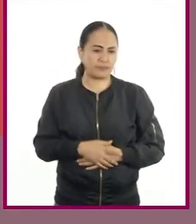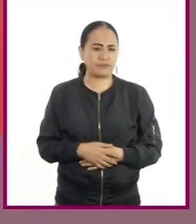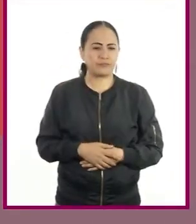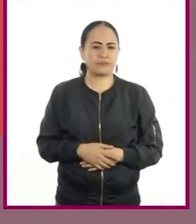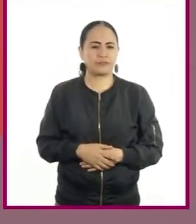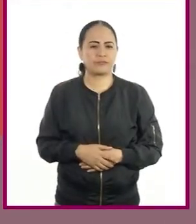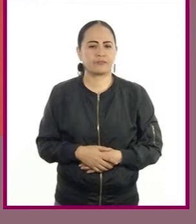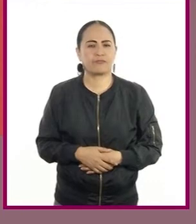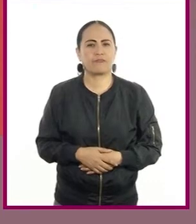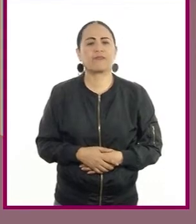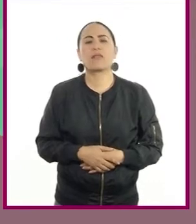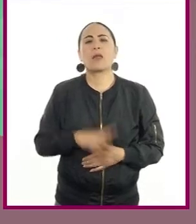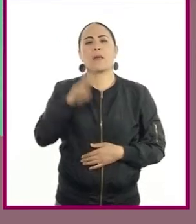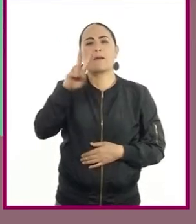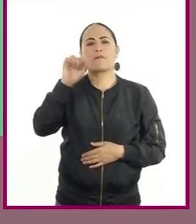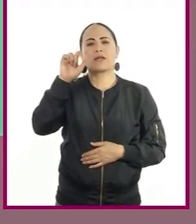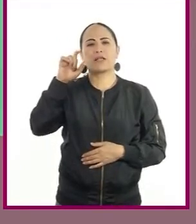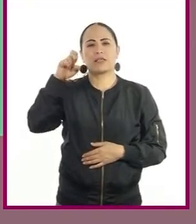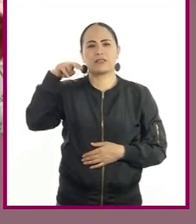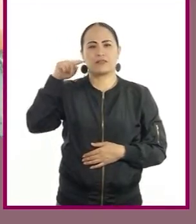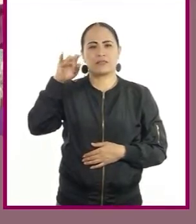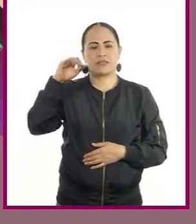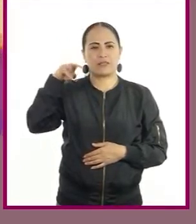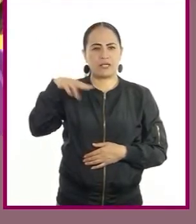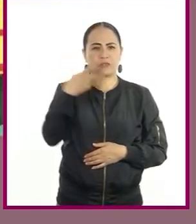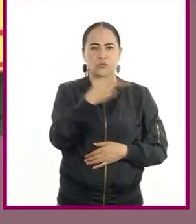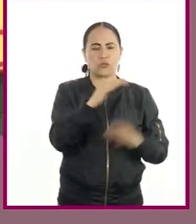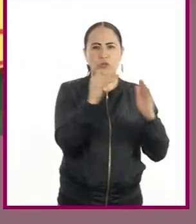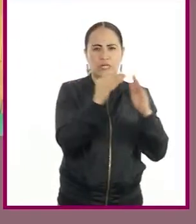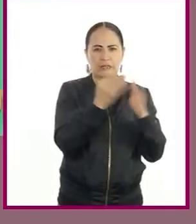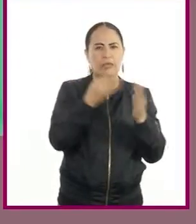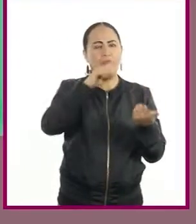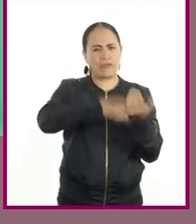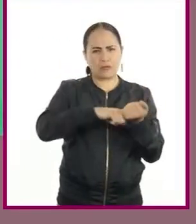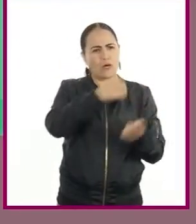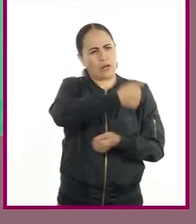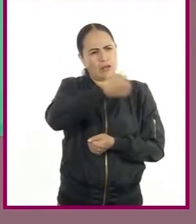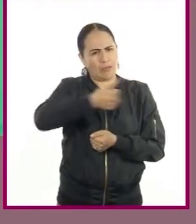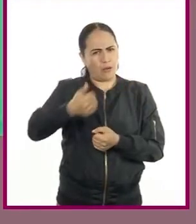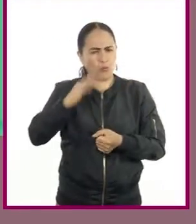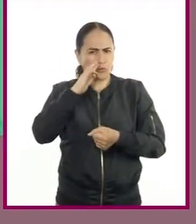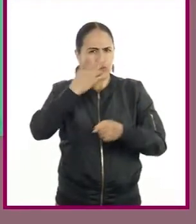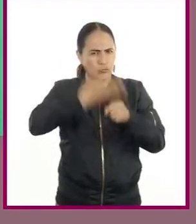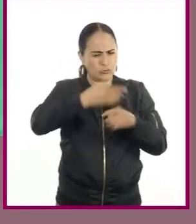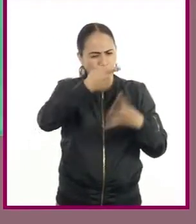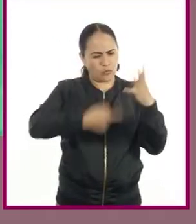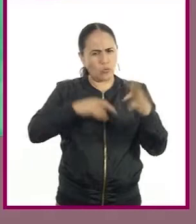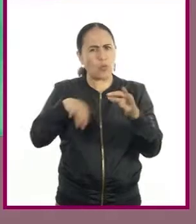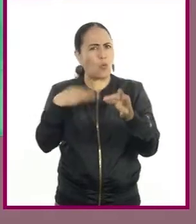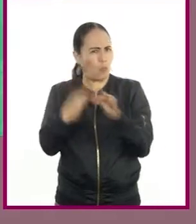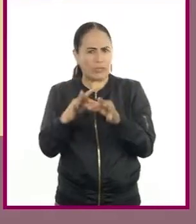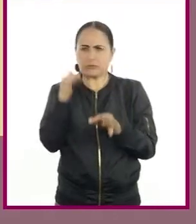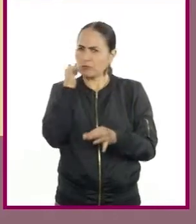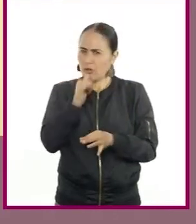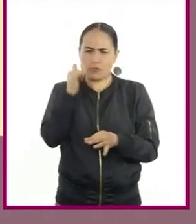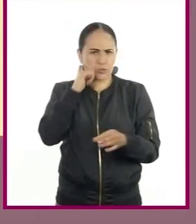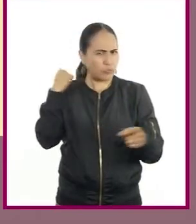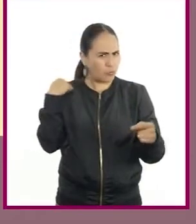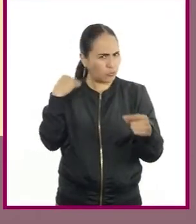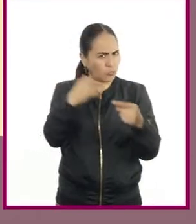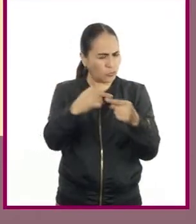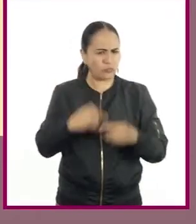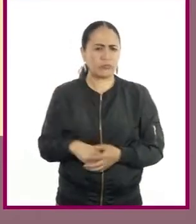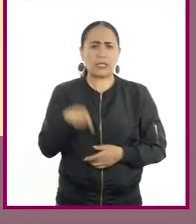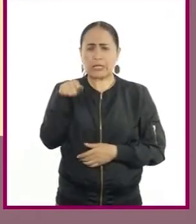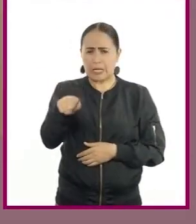En casa de Valentina, todos los miembros de la familia tienen responsabilidades que cumplir. Así ha sido siempre. Cuando